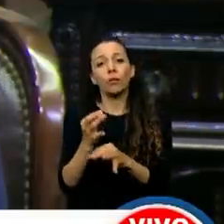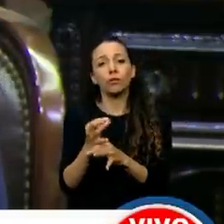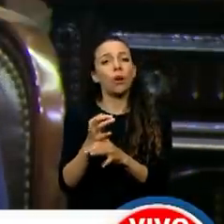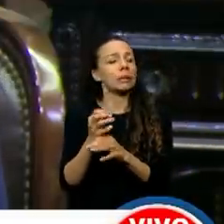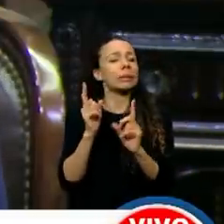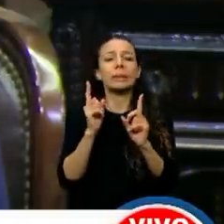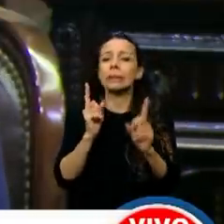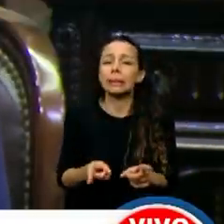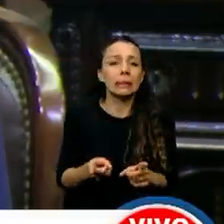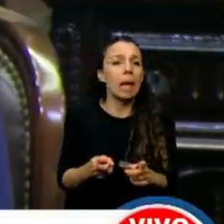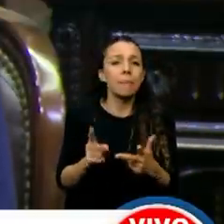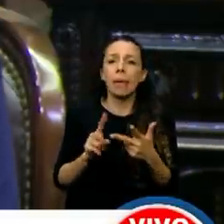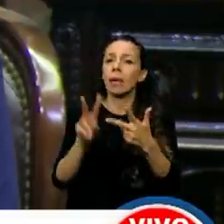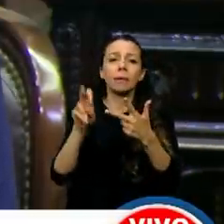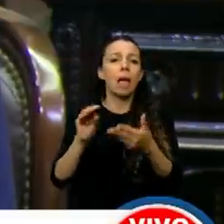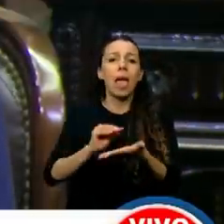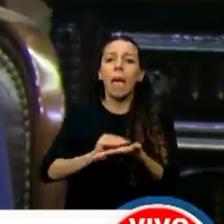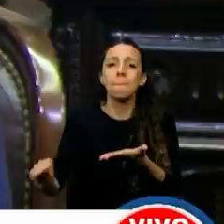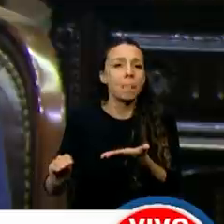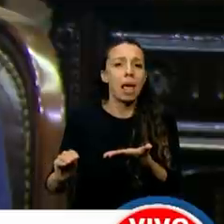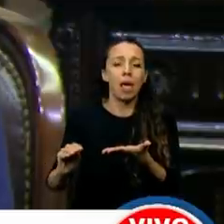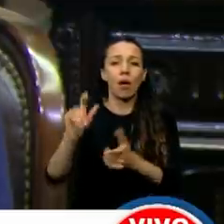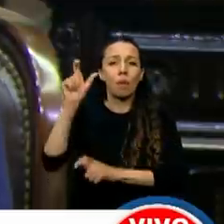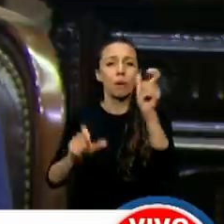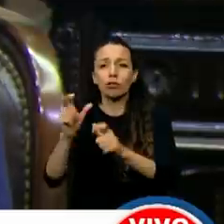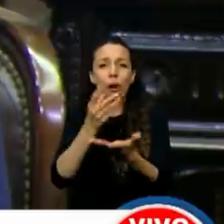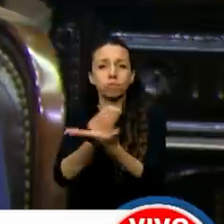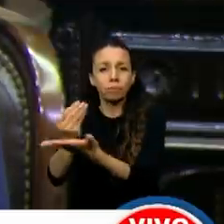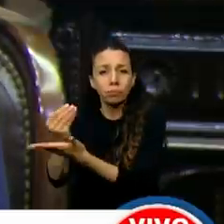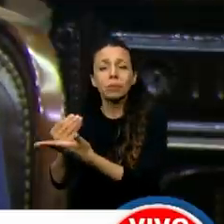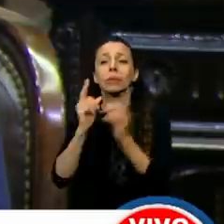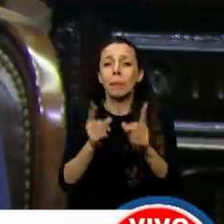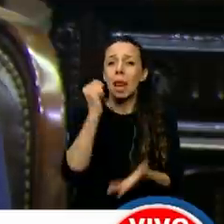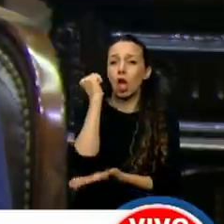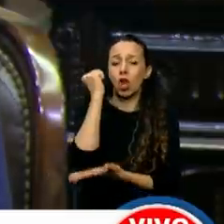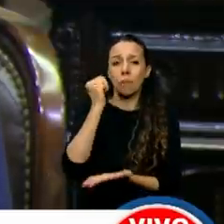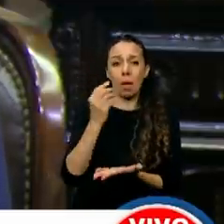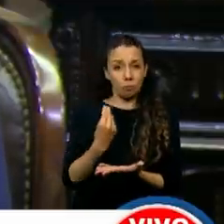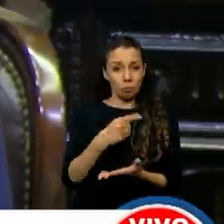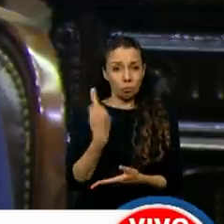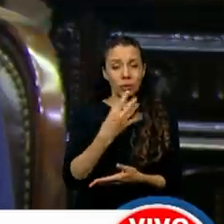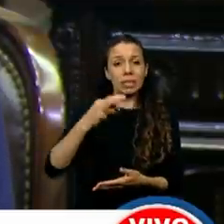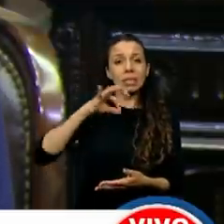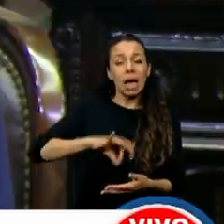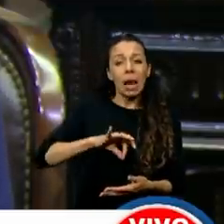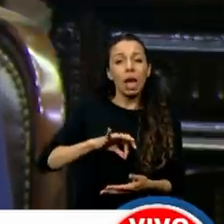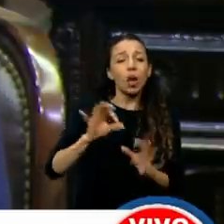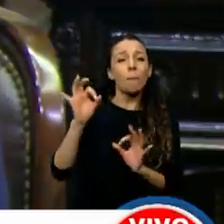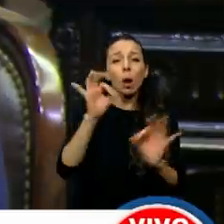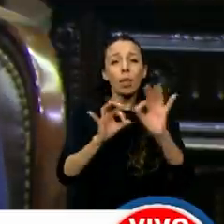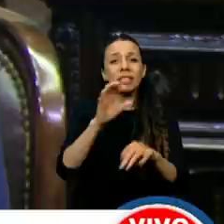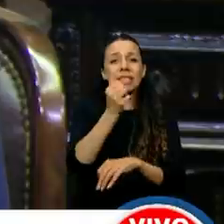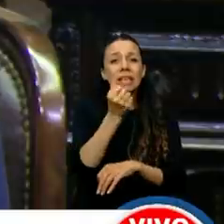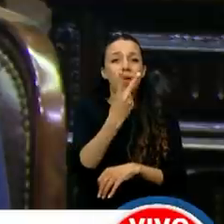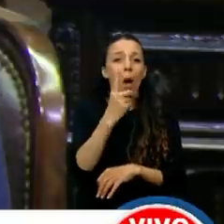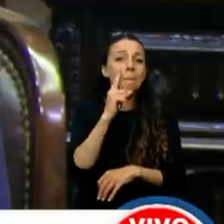indudablemente con el empleo y la economía y por qué y por qué tenemos un salario promedio 62 mil pesos señor